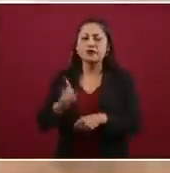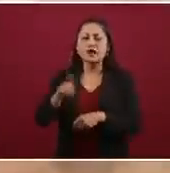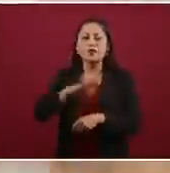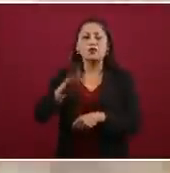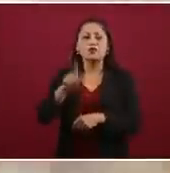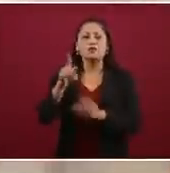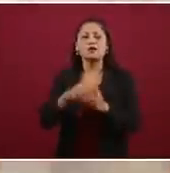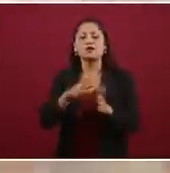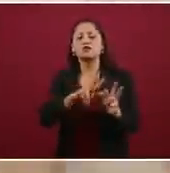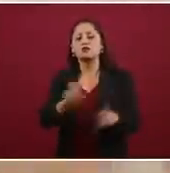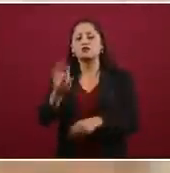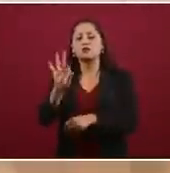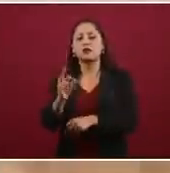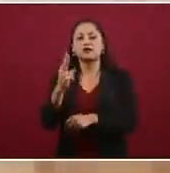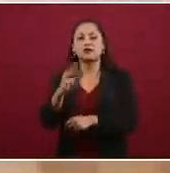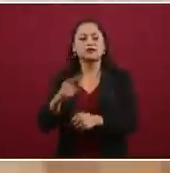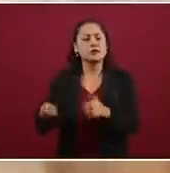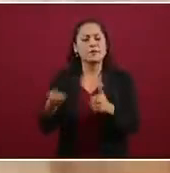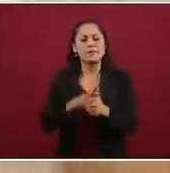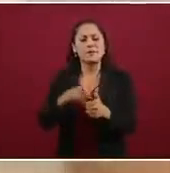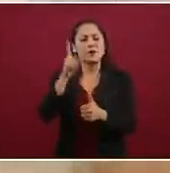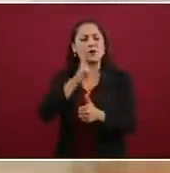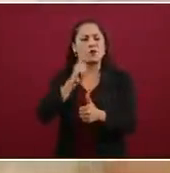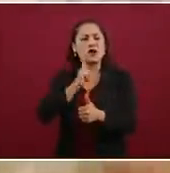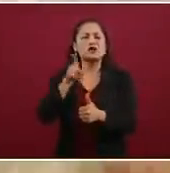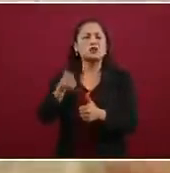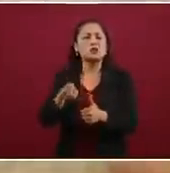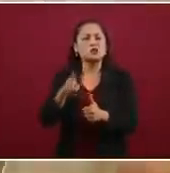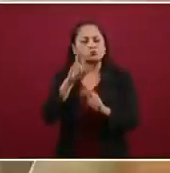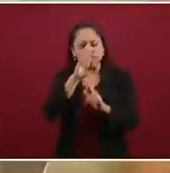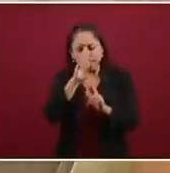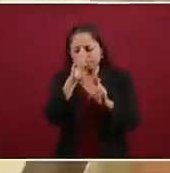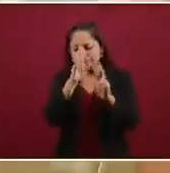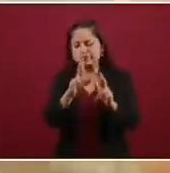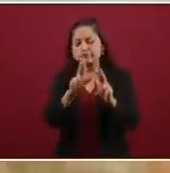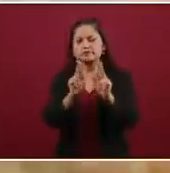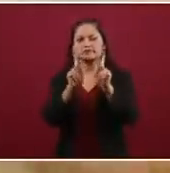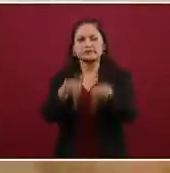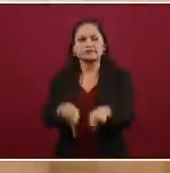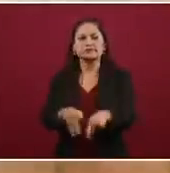primera mujer en recibir un funeral de Estado.